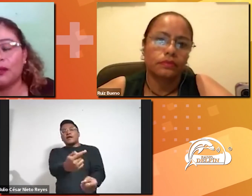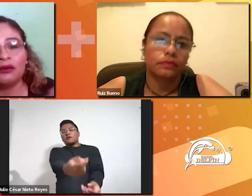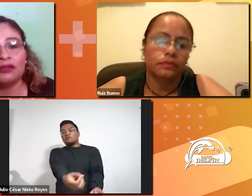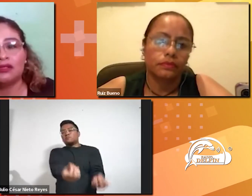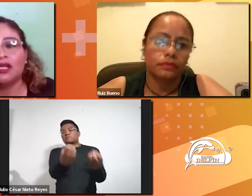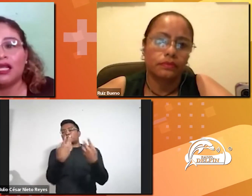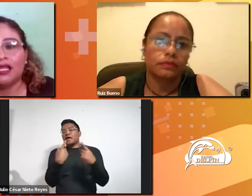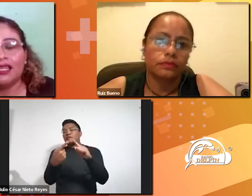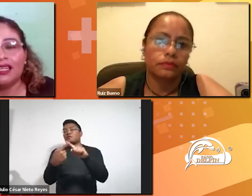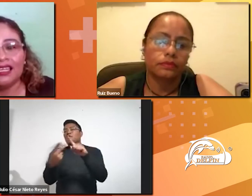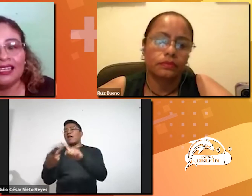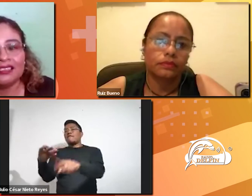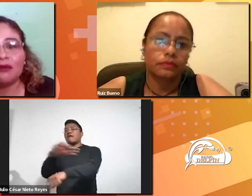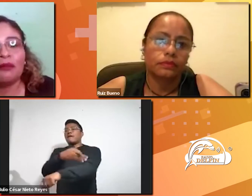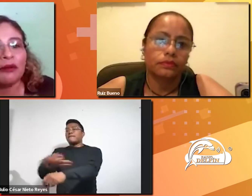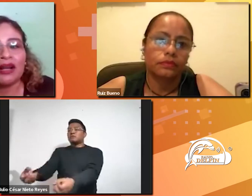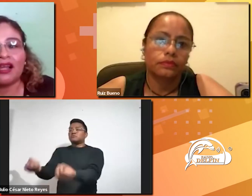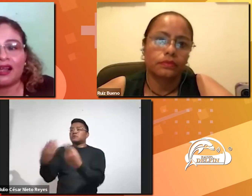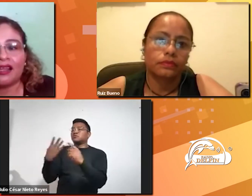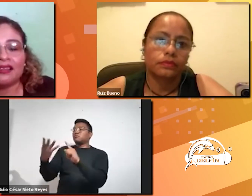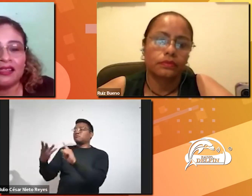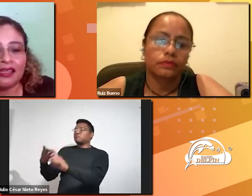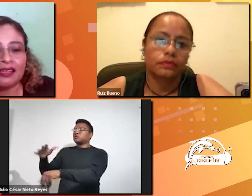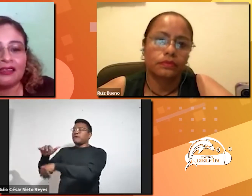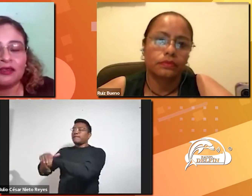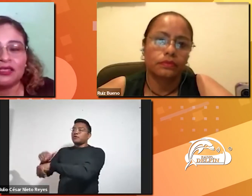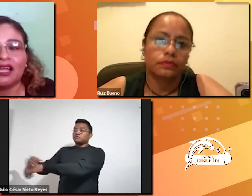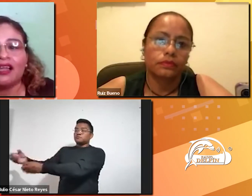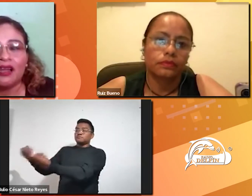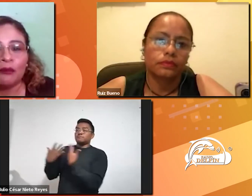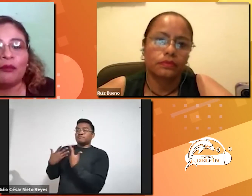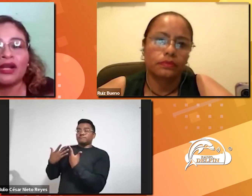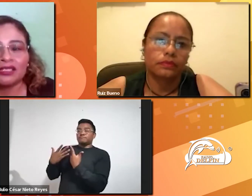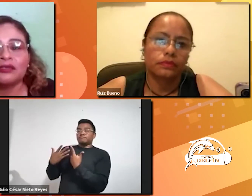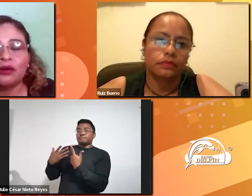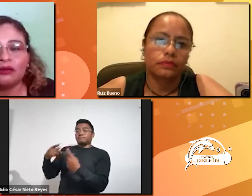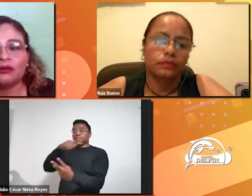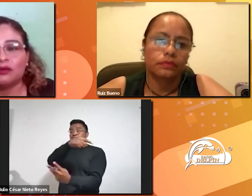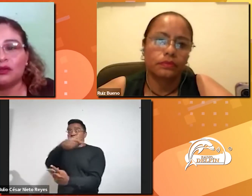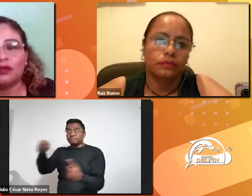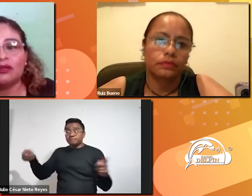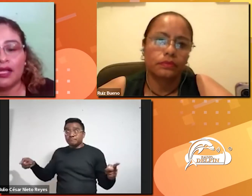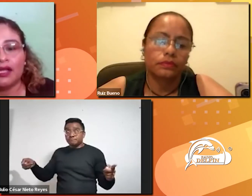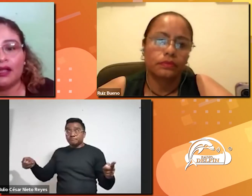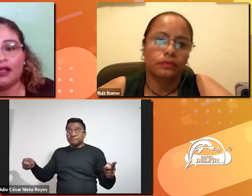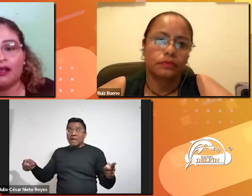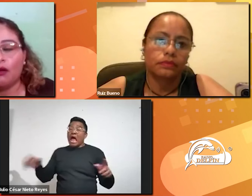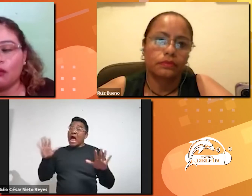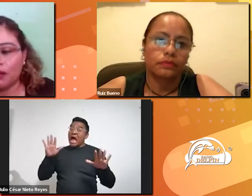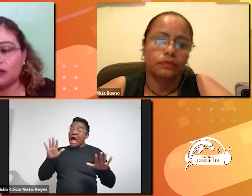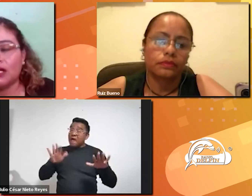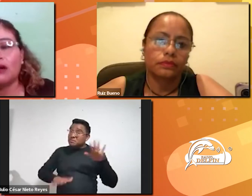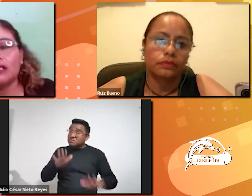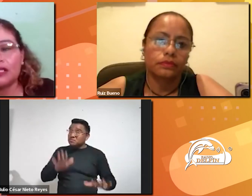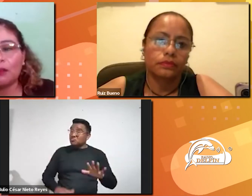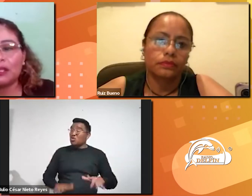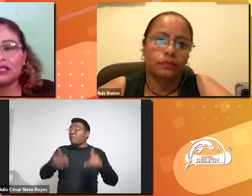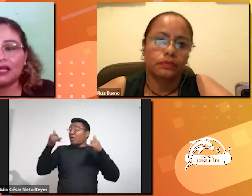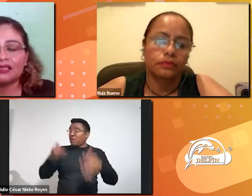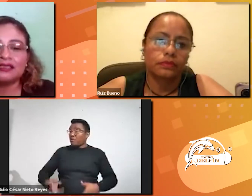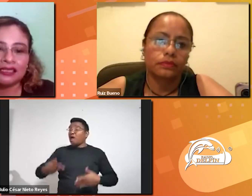los amigos, y siempre va a recaer en ti. Entonces, por eso nosotros, como personas